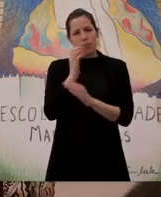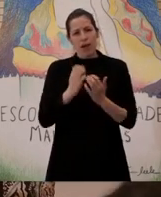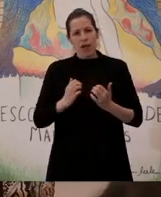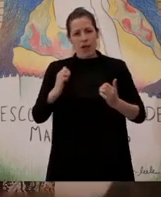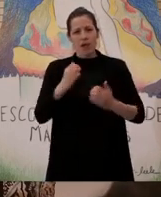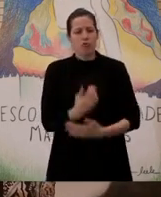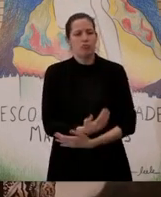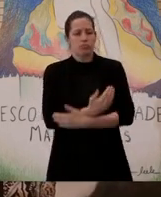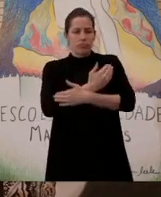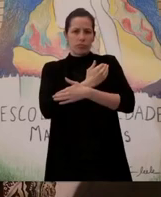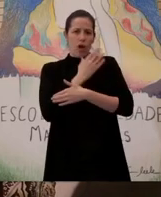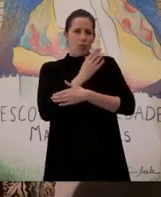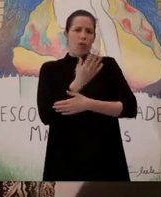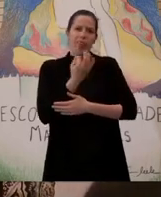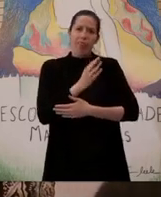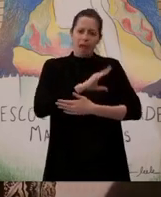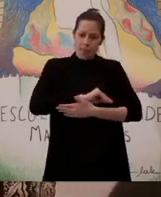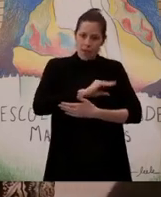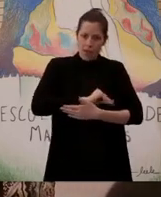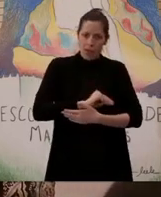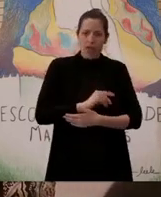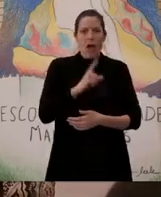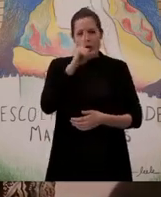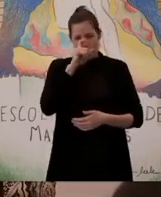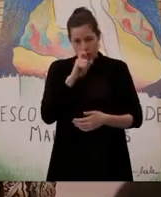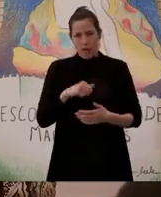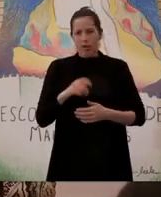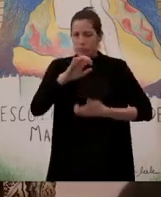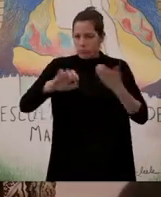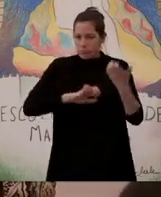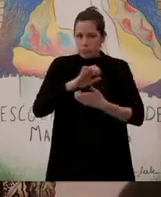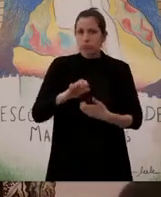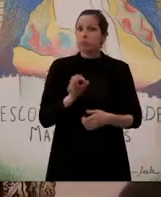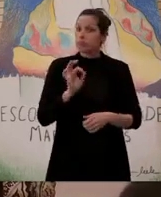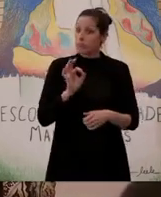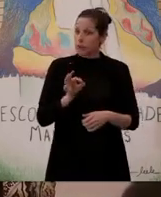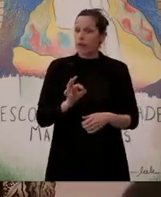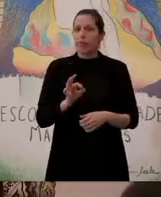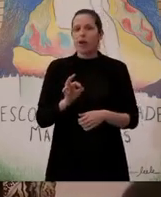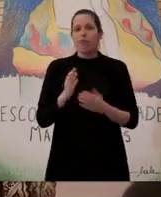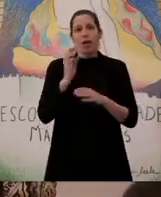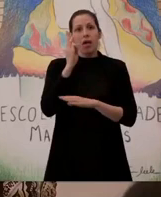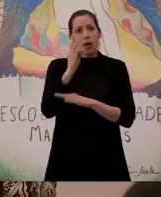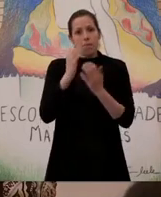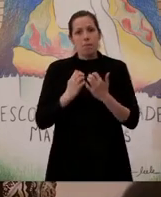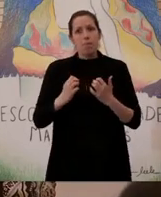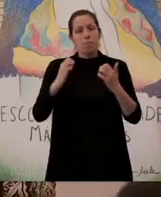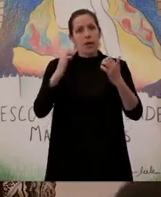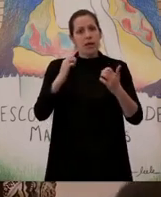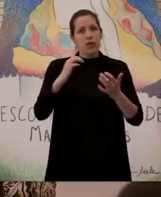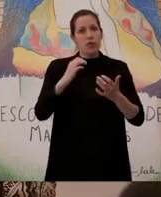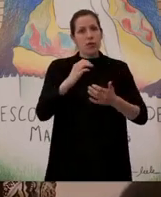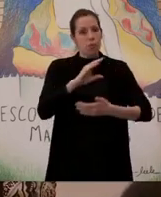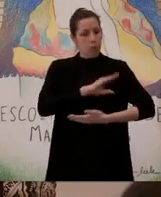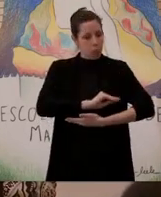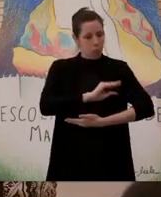Santiago una reunión de ministros de Unión Europea y viñando administrascos nanos y efectivamente cuando fue gato recepción no momento que yo decaudarot pasó